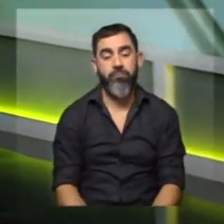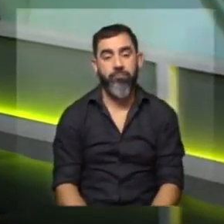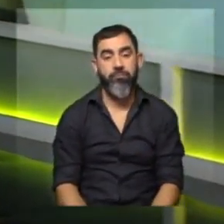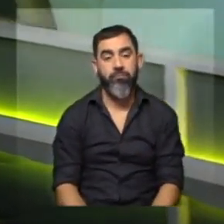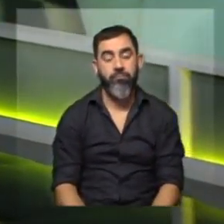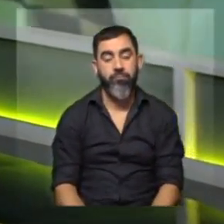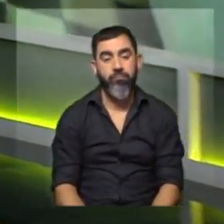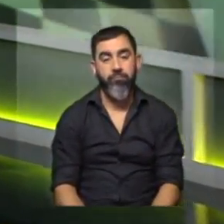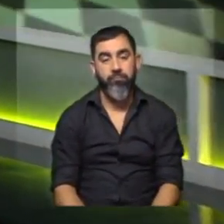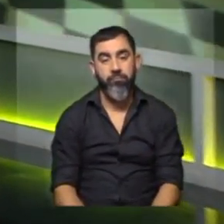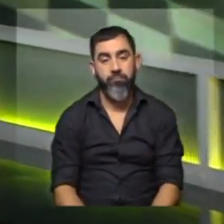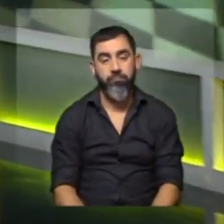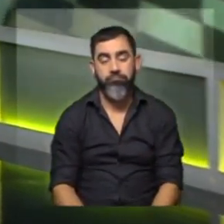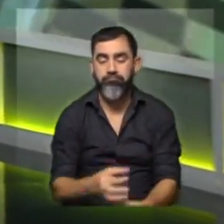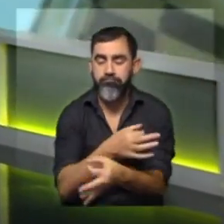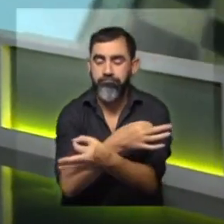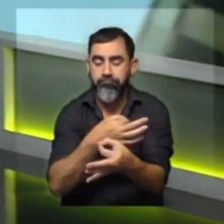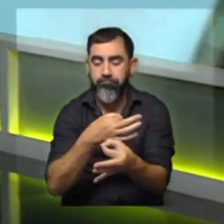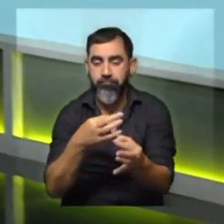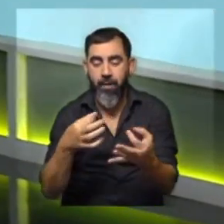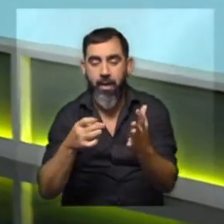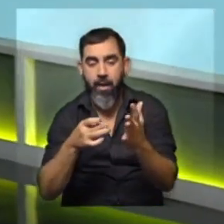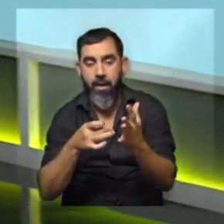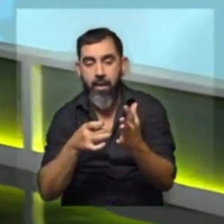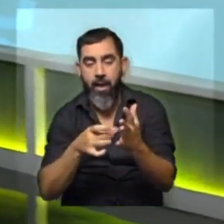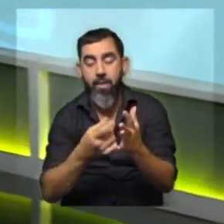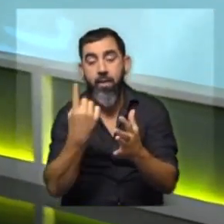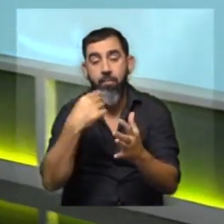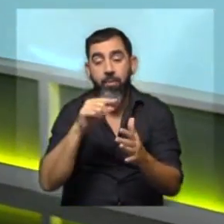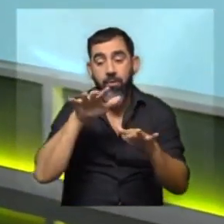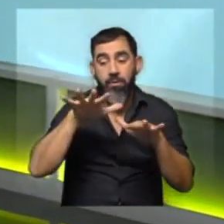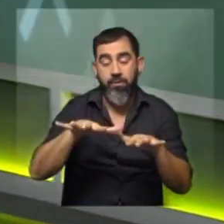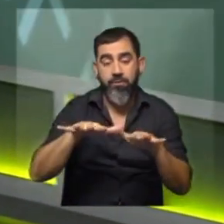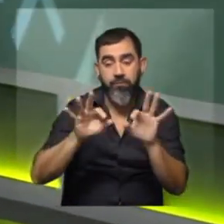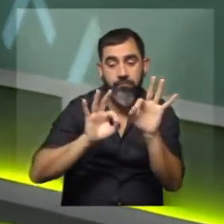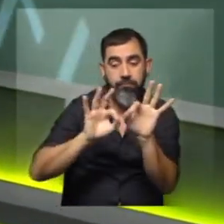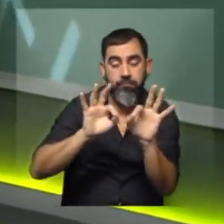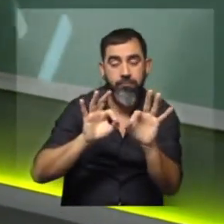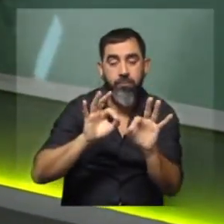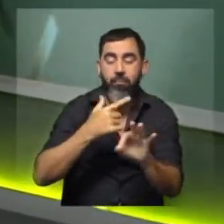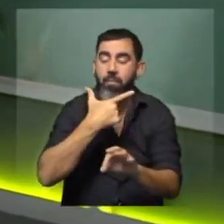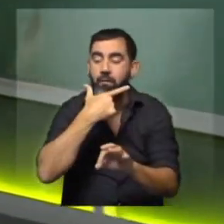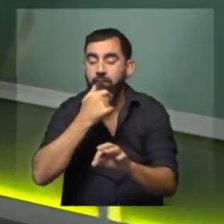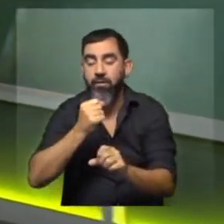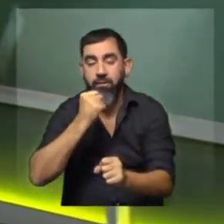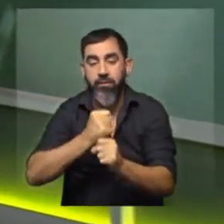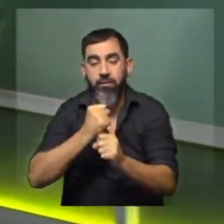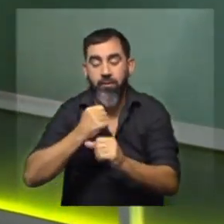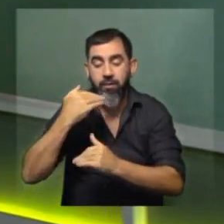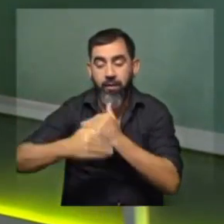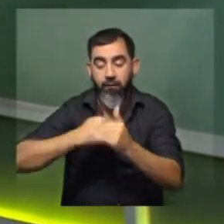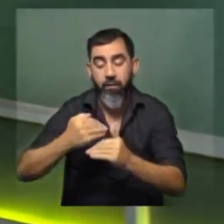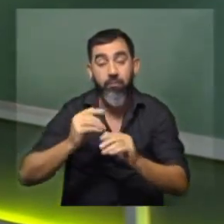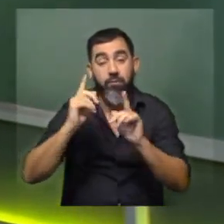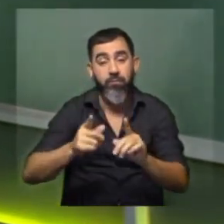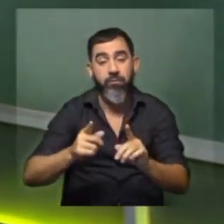equipos altamente sofisticados, pero que a través de esa sofisticación simplifican un montón de procesos. Y lo otro